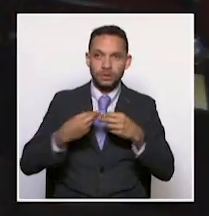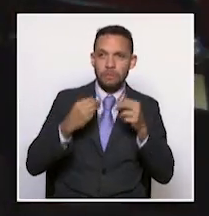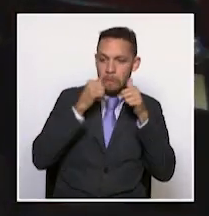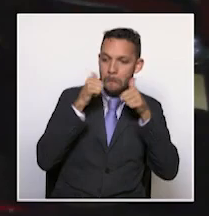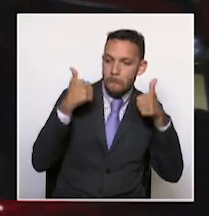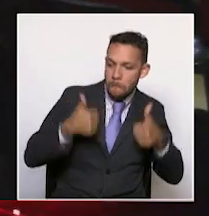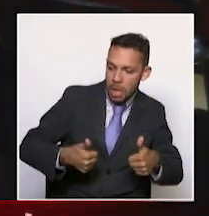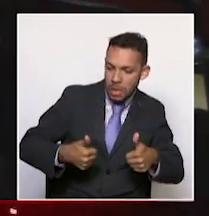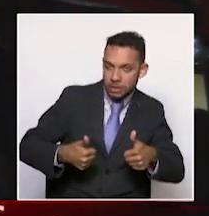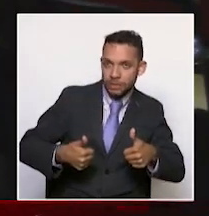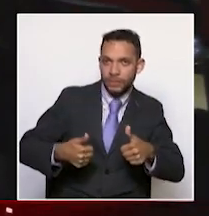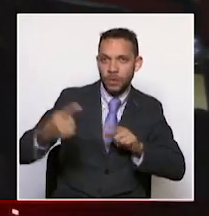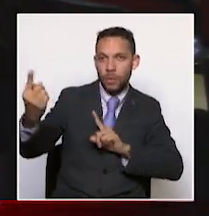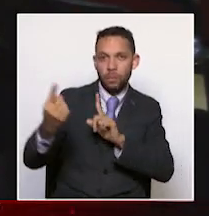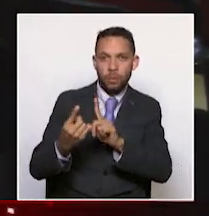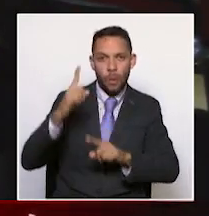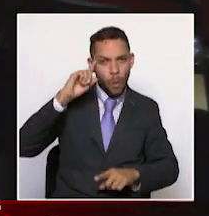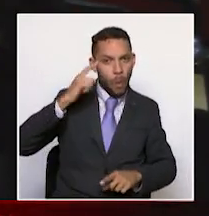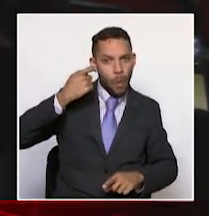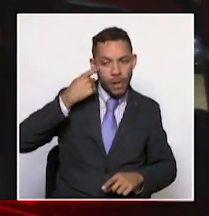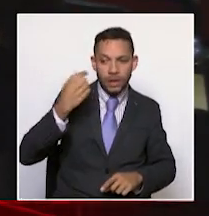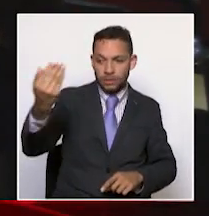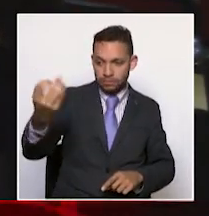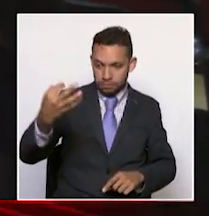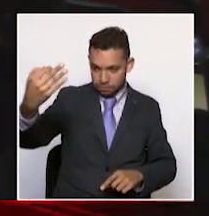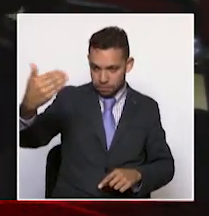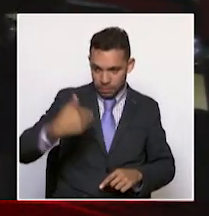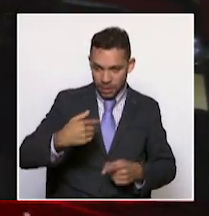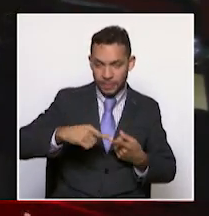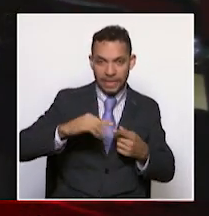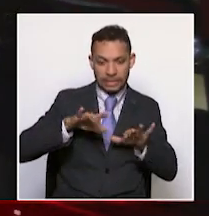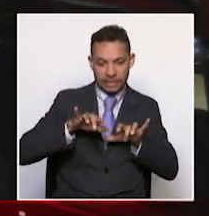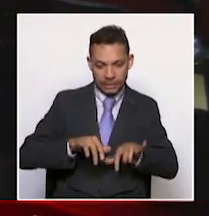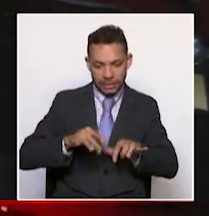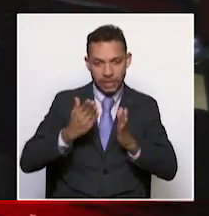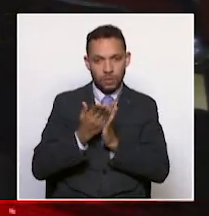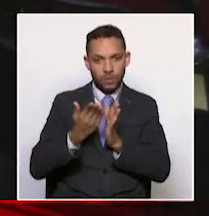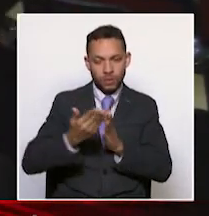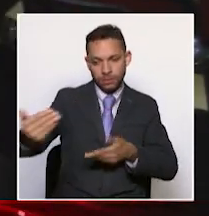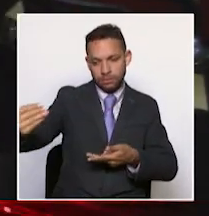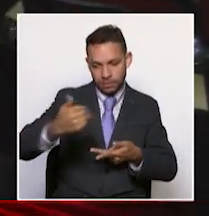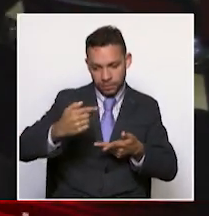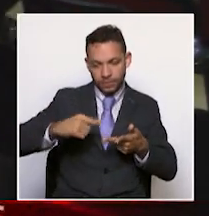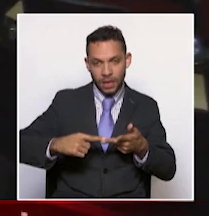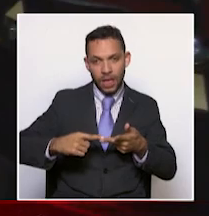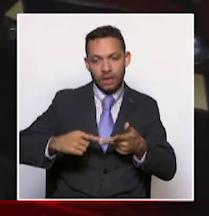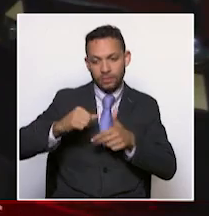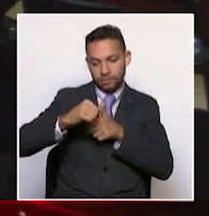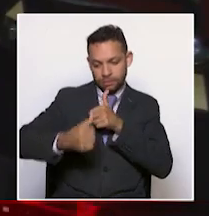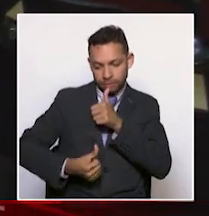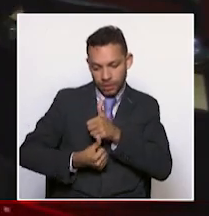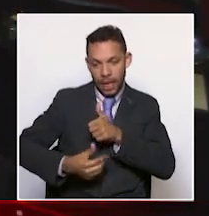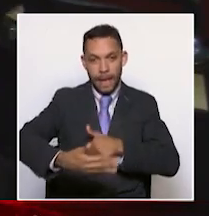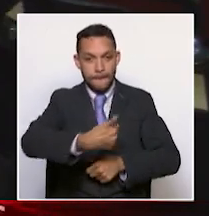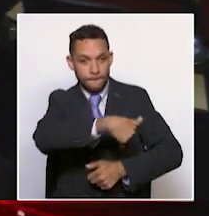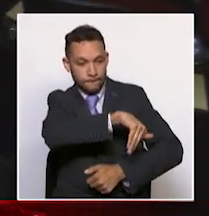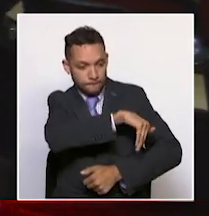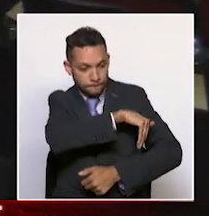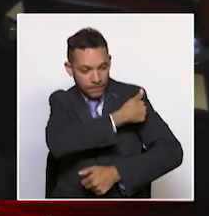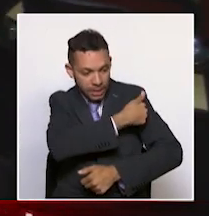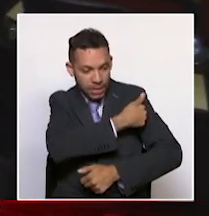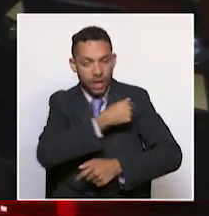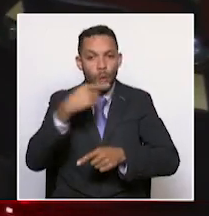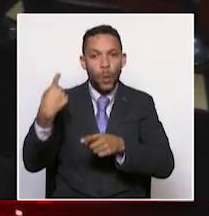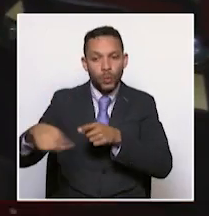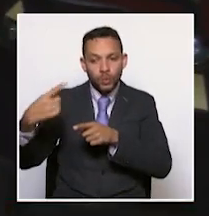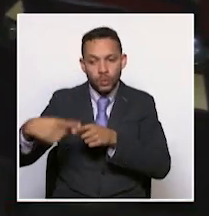el señor gobernador haya venido, la Secretaría de Educación, los delegados del Ministerio del FIE,